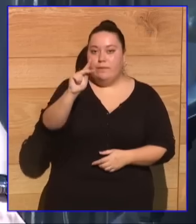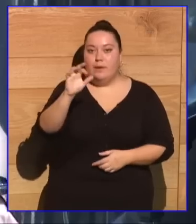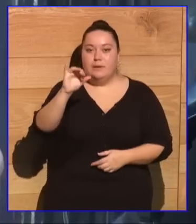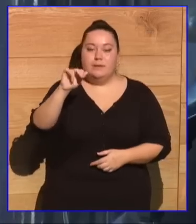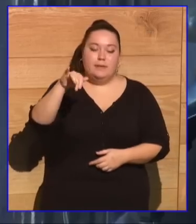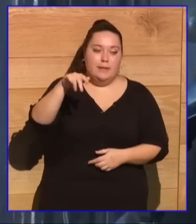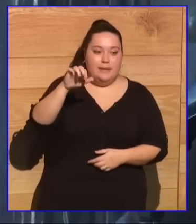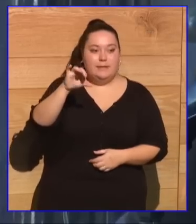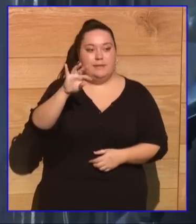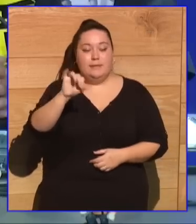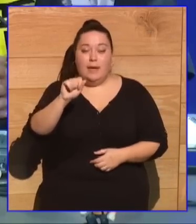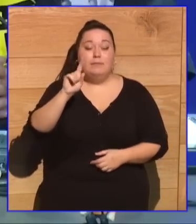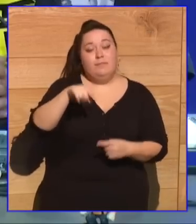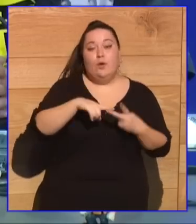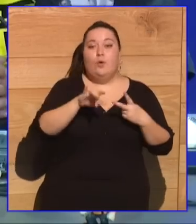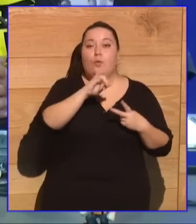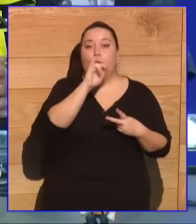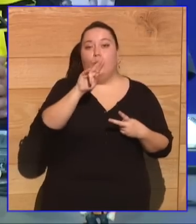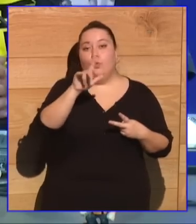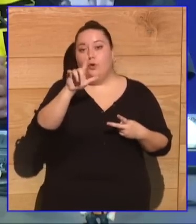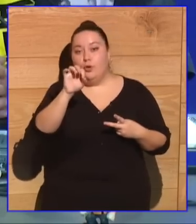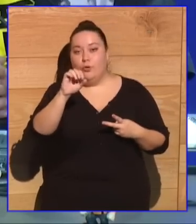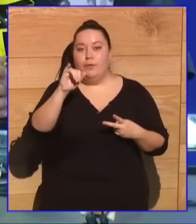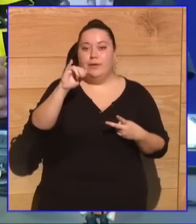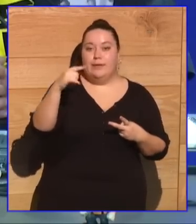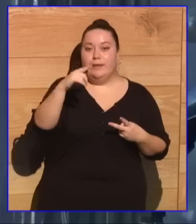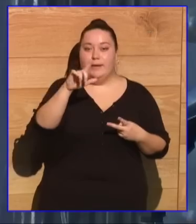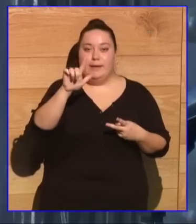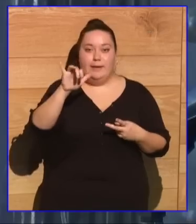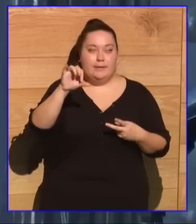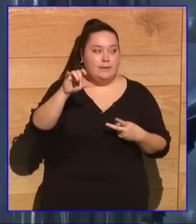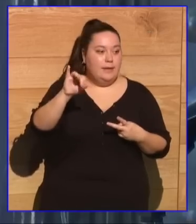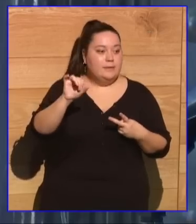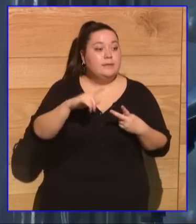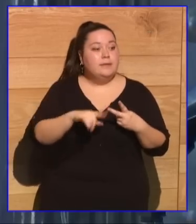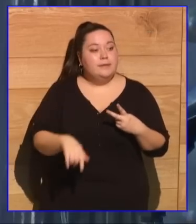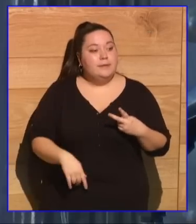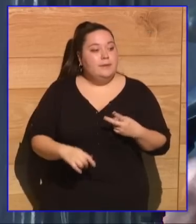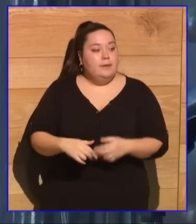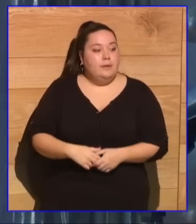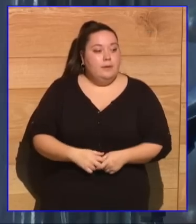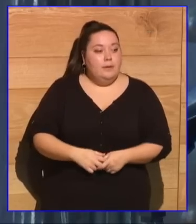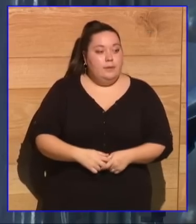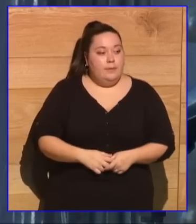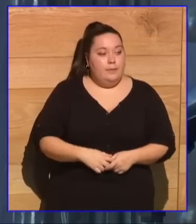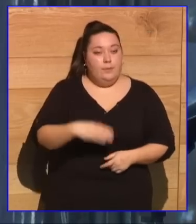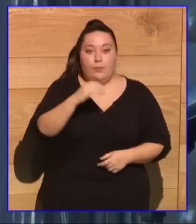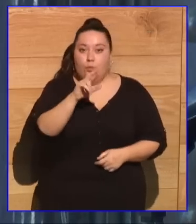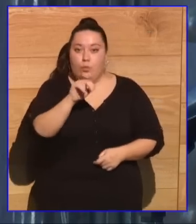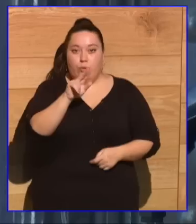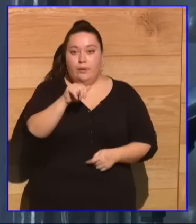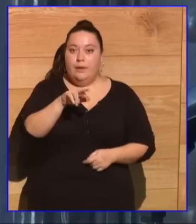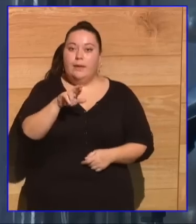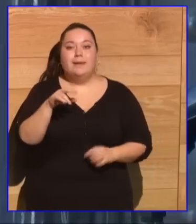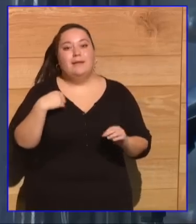Julio es Iglesias. un, Iglesias, un sí, detective, Robert Crooner también. un detective buscando este perdido cantante crooner de jazz, que es, como todo el